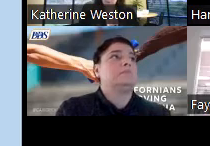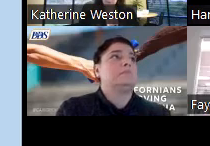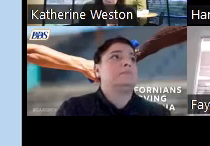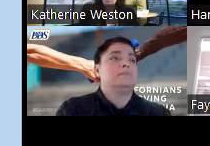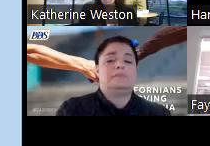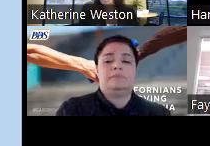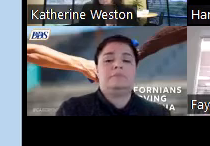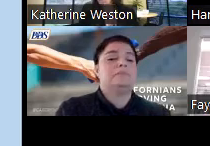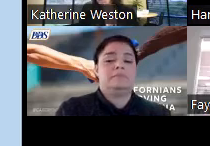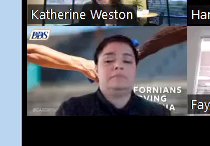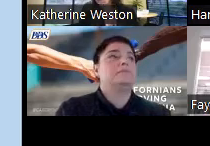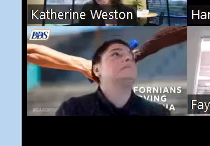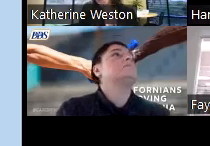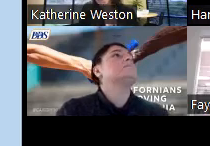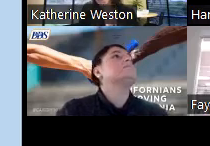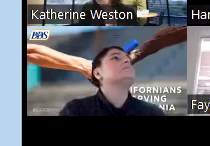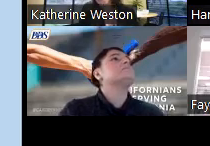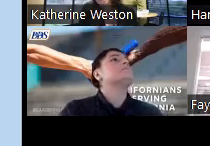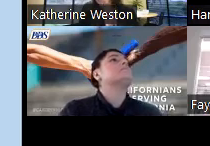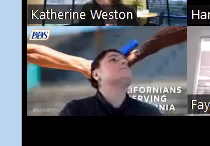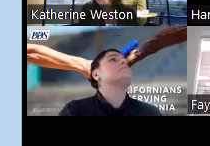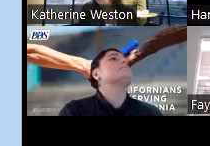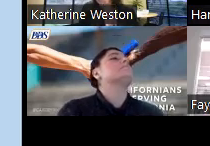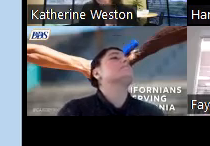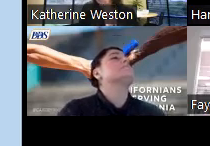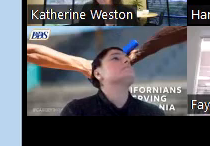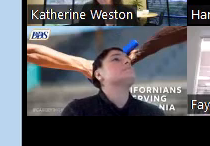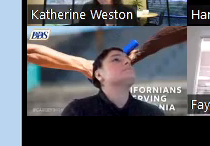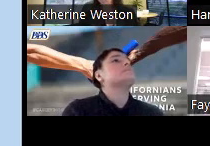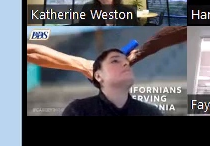las metas que se pongan. No sé si alguien tiene alguna pregunta.